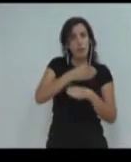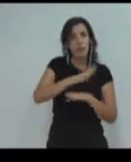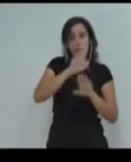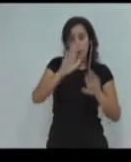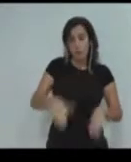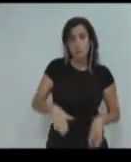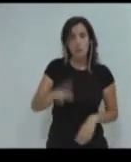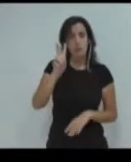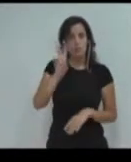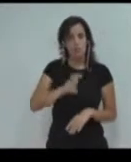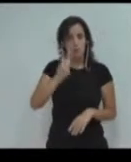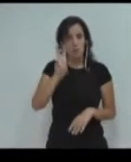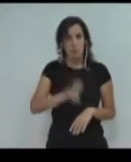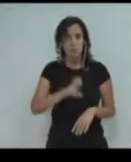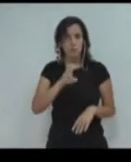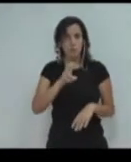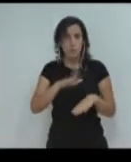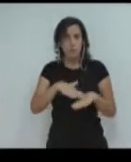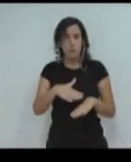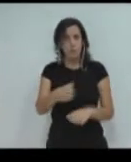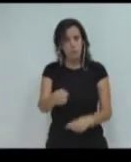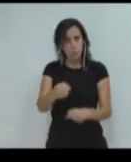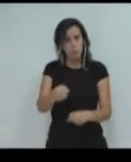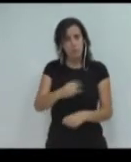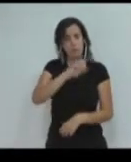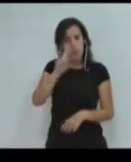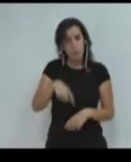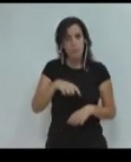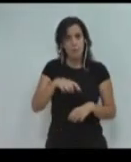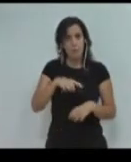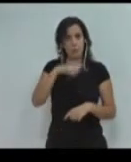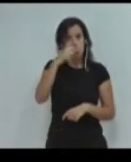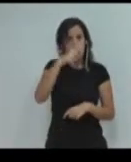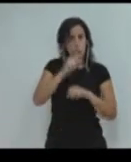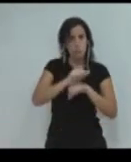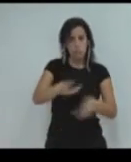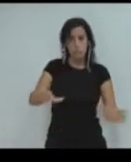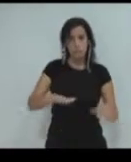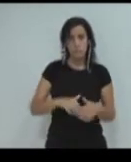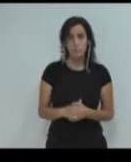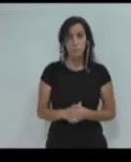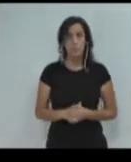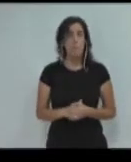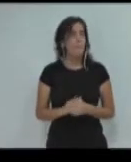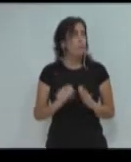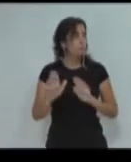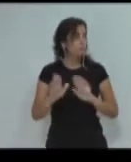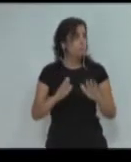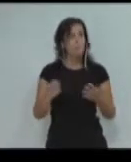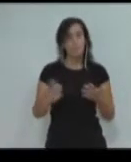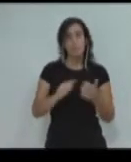fórmula de fortalecer, digamos, la difusión de la cultura. Sí, es una forma